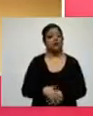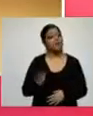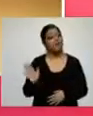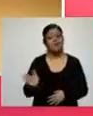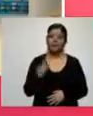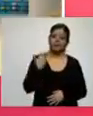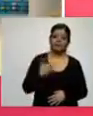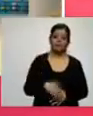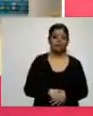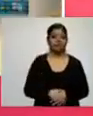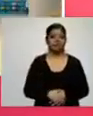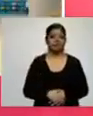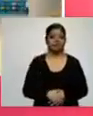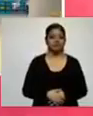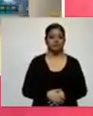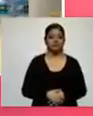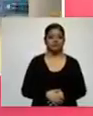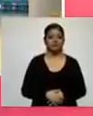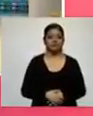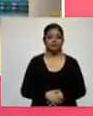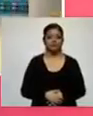¡Vámonos!